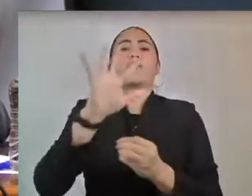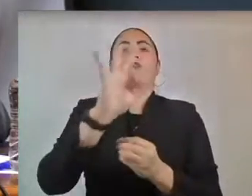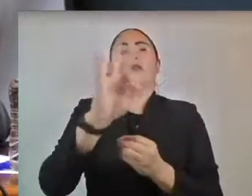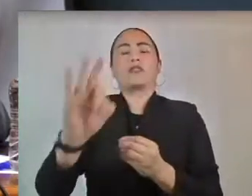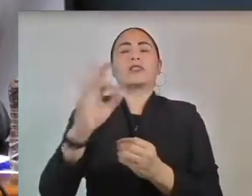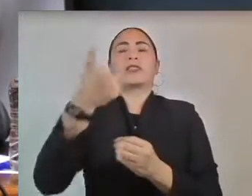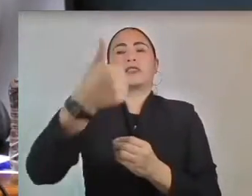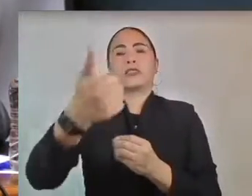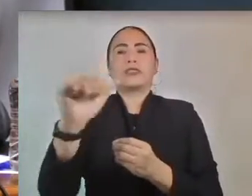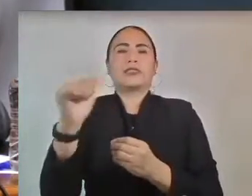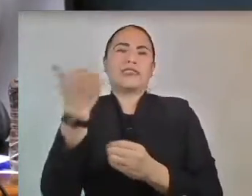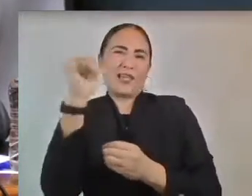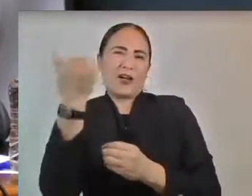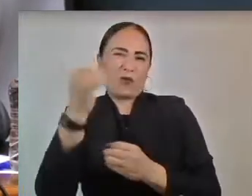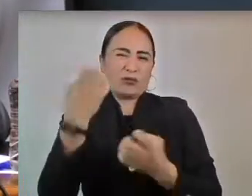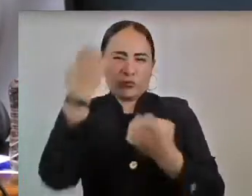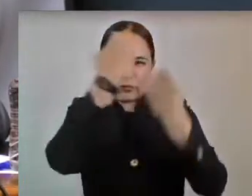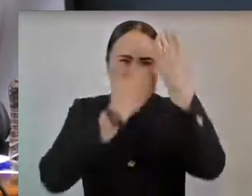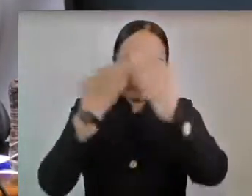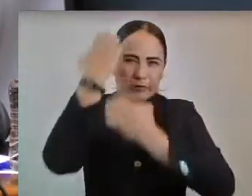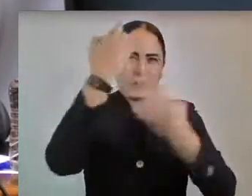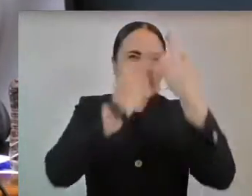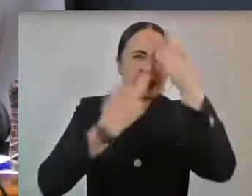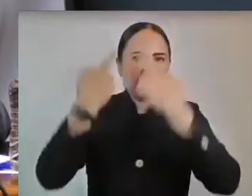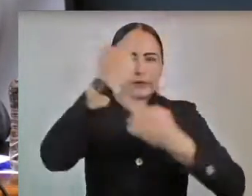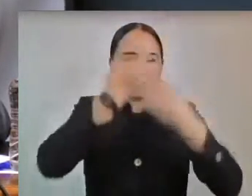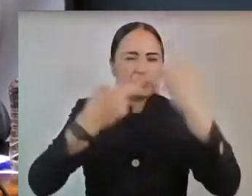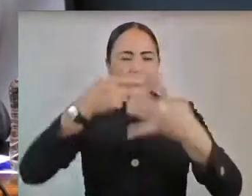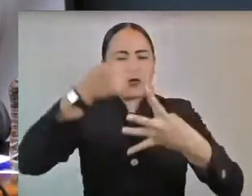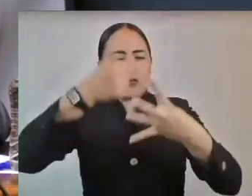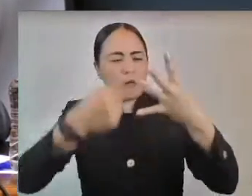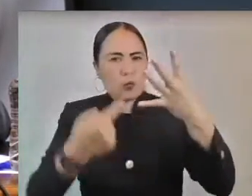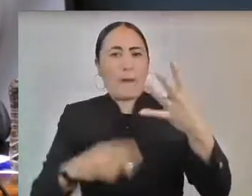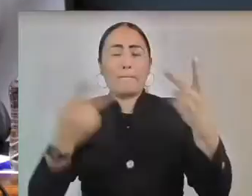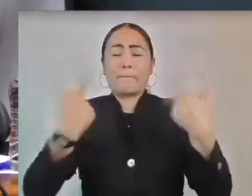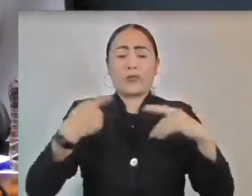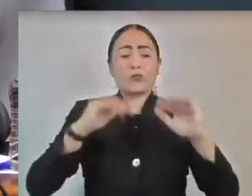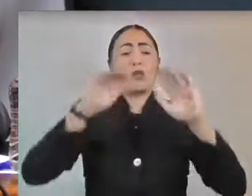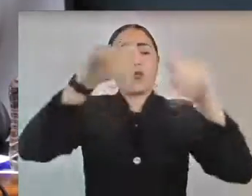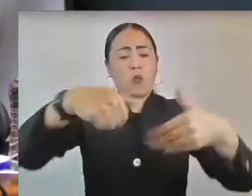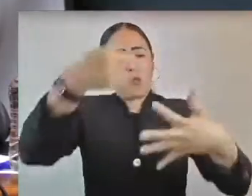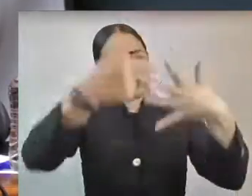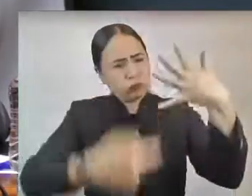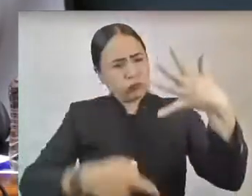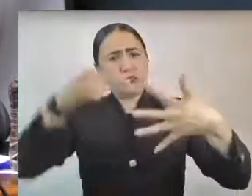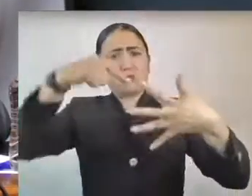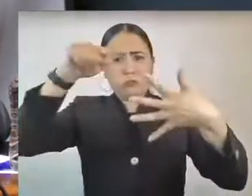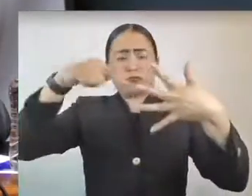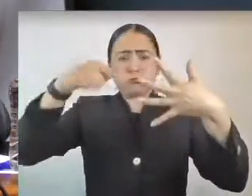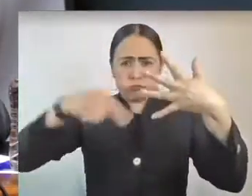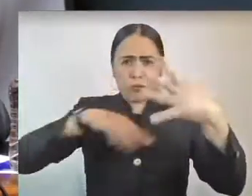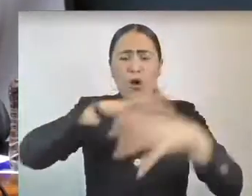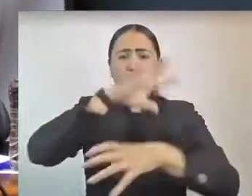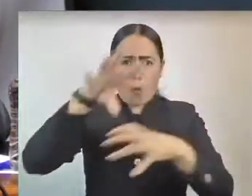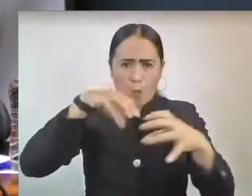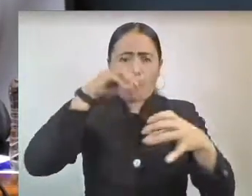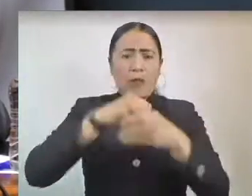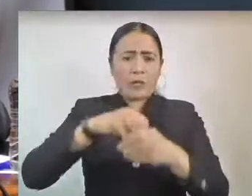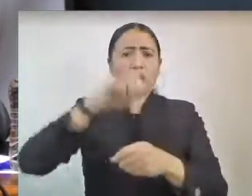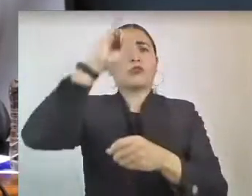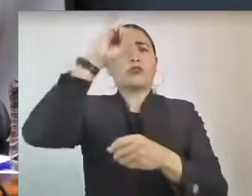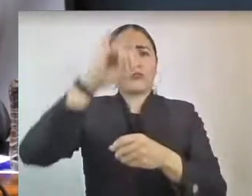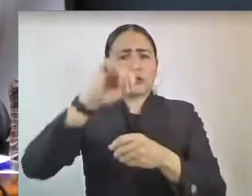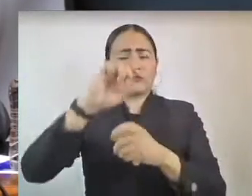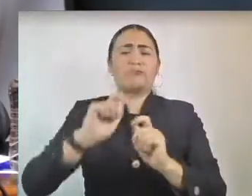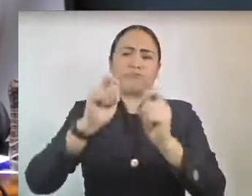revisión correspondiente a efecto de determinar aquellos aspirantes que acreditan el cumplimiento de los requisitos exigidos para ocupar el